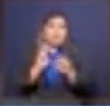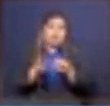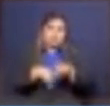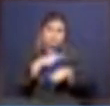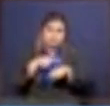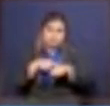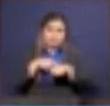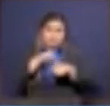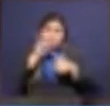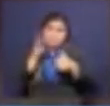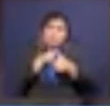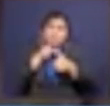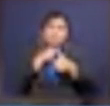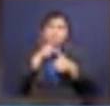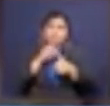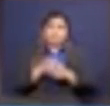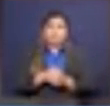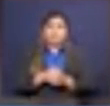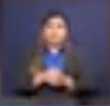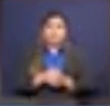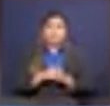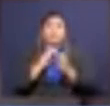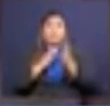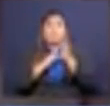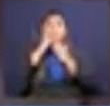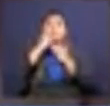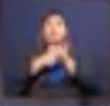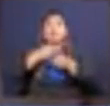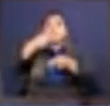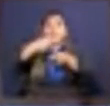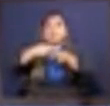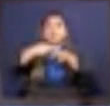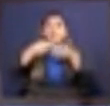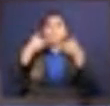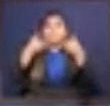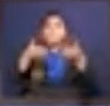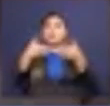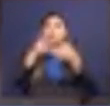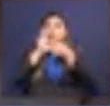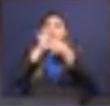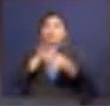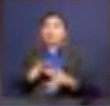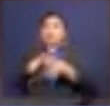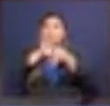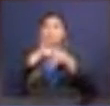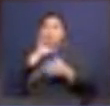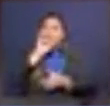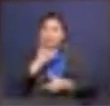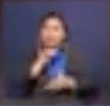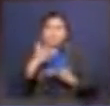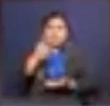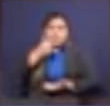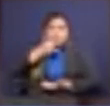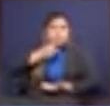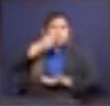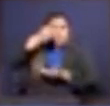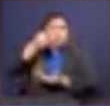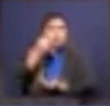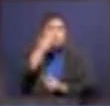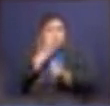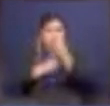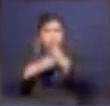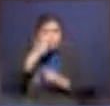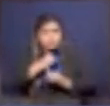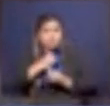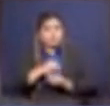La primera de ellas fue el Plan Panamá Solidario, que consiste en la entrega de bolsas de comida,